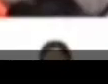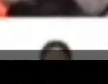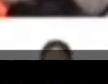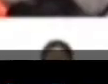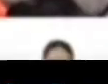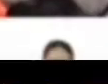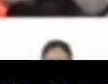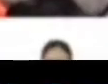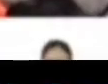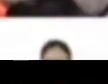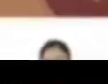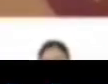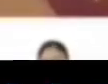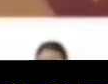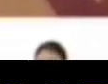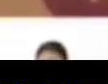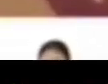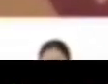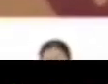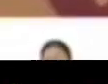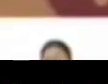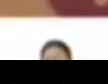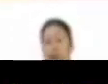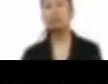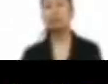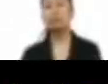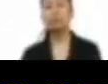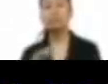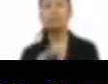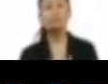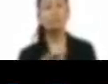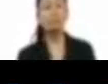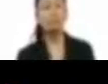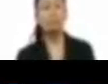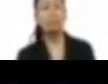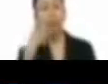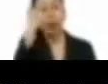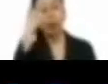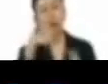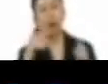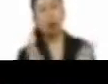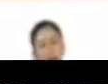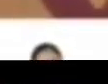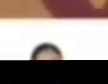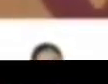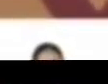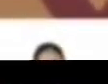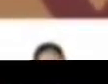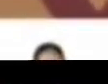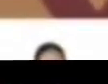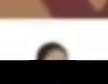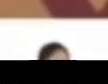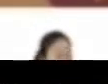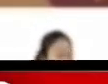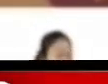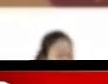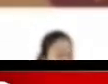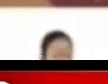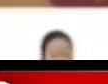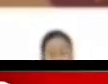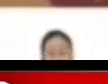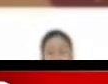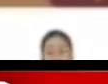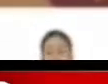un movimiento que llamamos Las Adelitas en Defensa del Petróleo. Allá estuvimos defendiendo